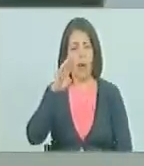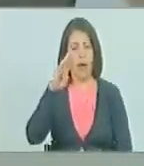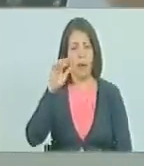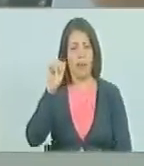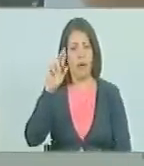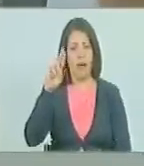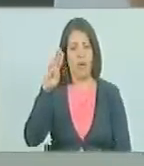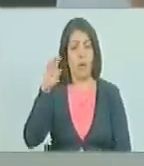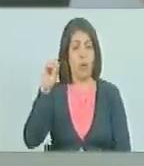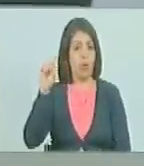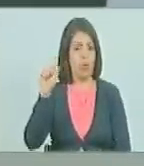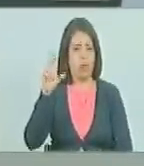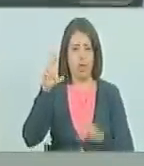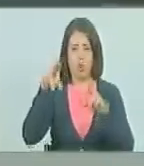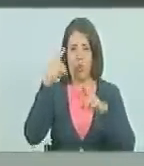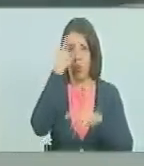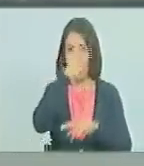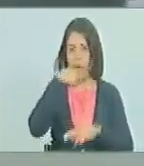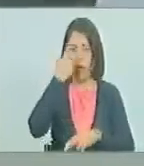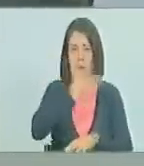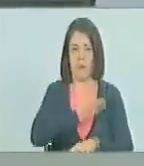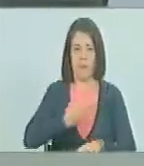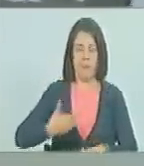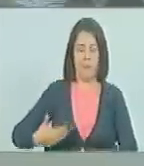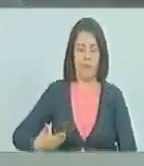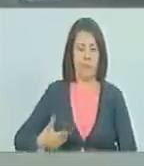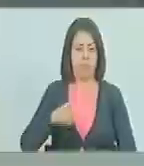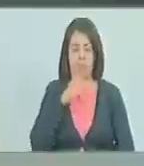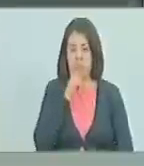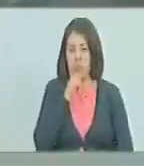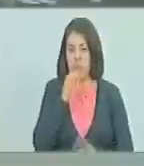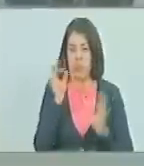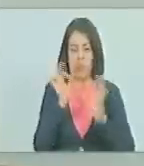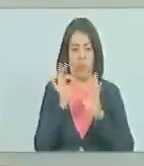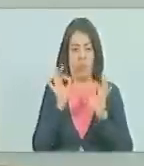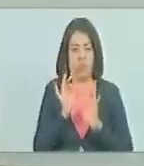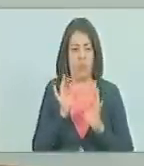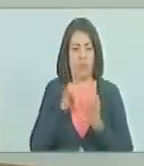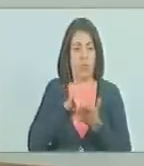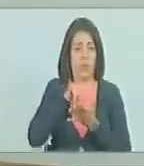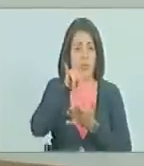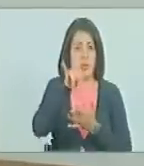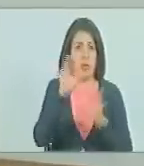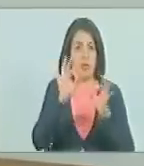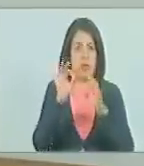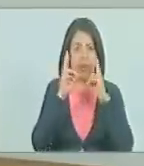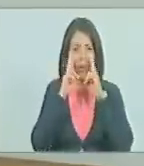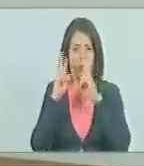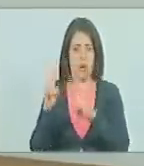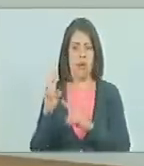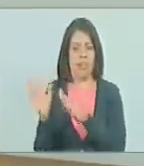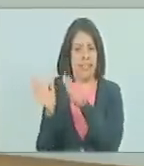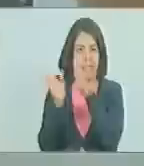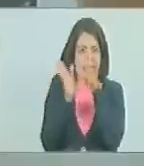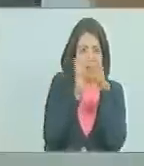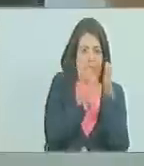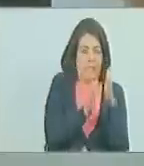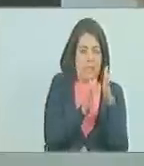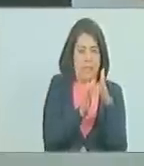presidente de Venezuela jamás, ni siquiera por encima de un portaaviones. No vean a Omar Barbosa, vean al que está al